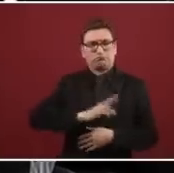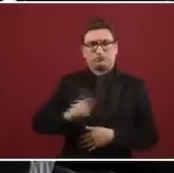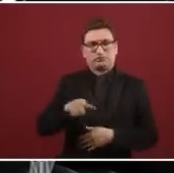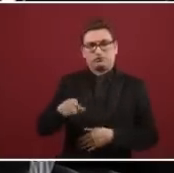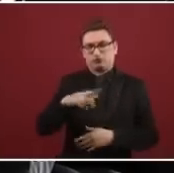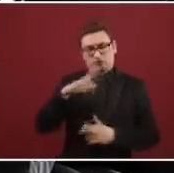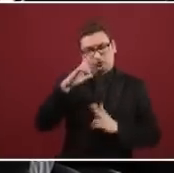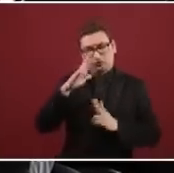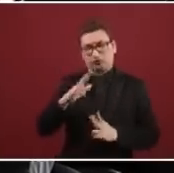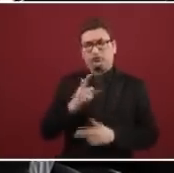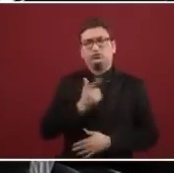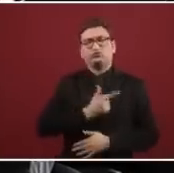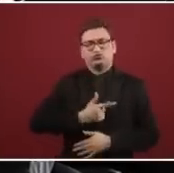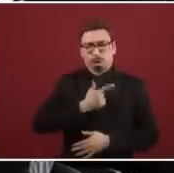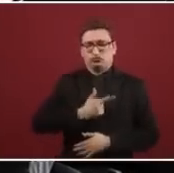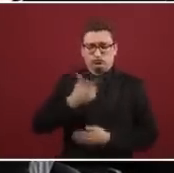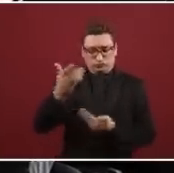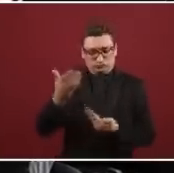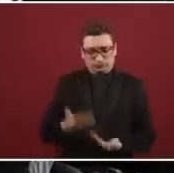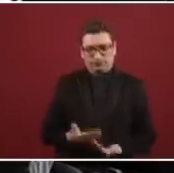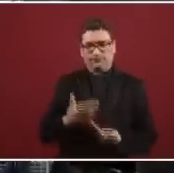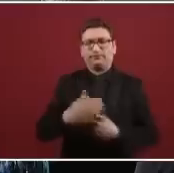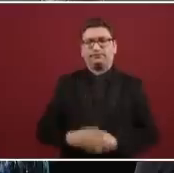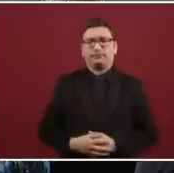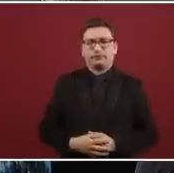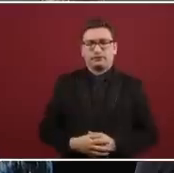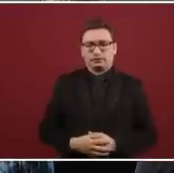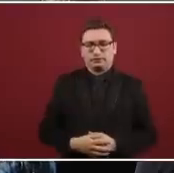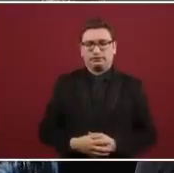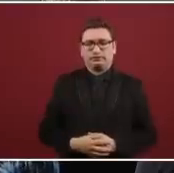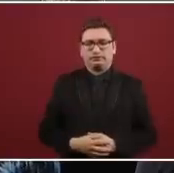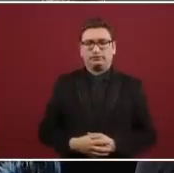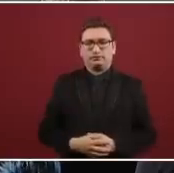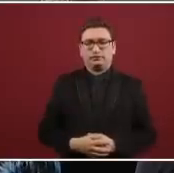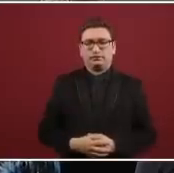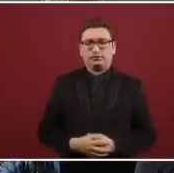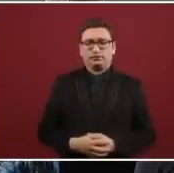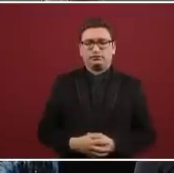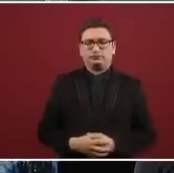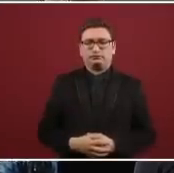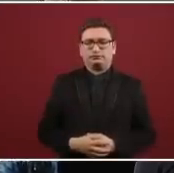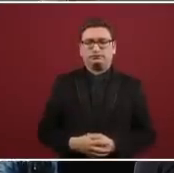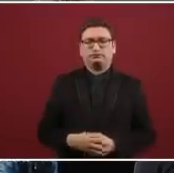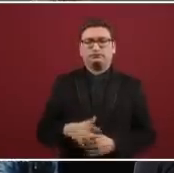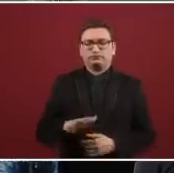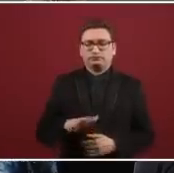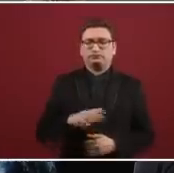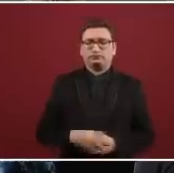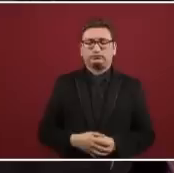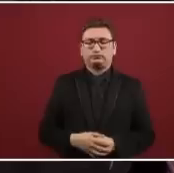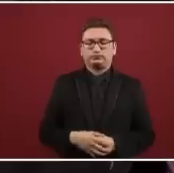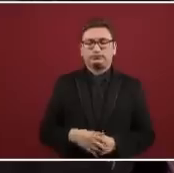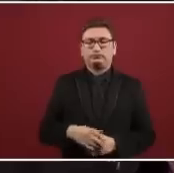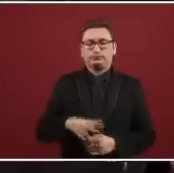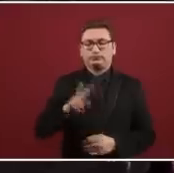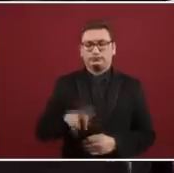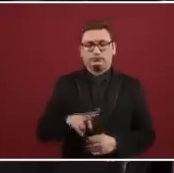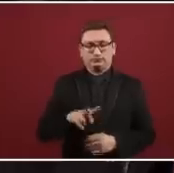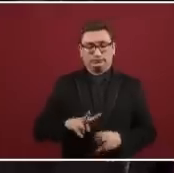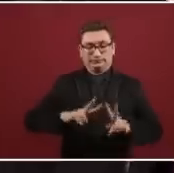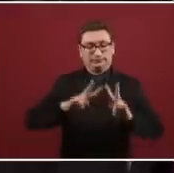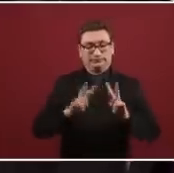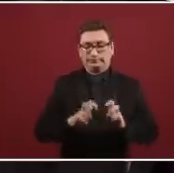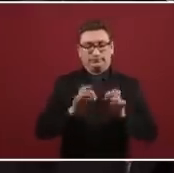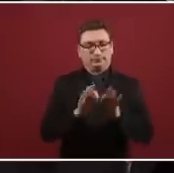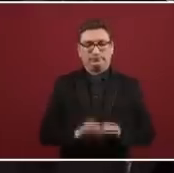Me da mucho gusto que nos acompañes. Sí, es un tema importante, todo